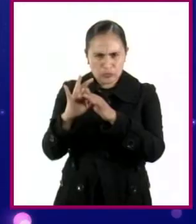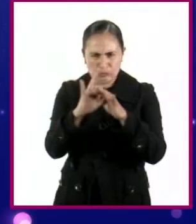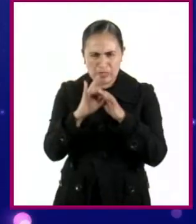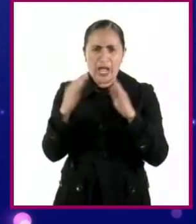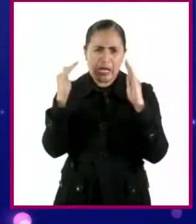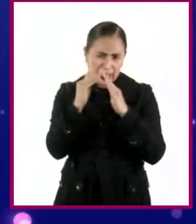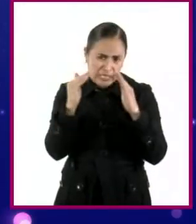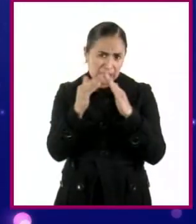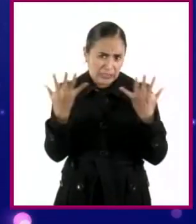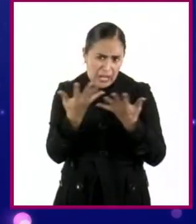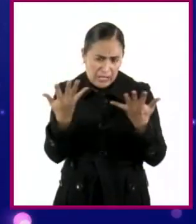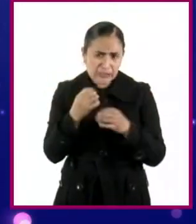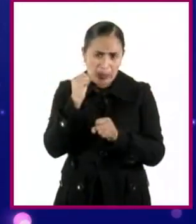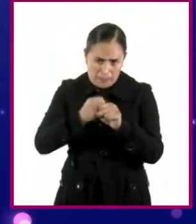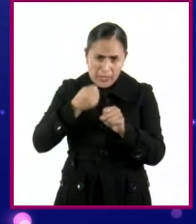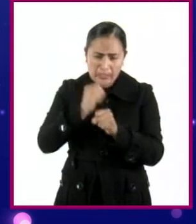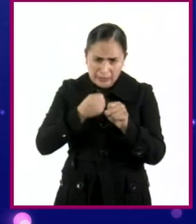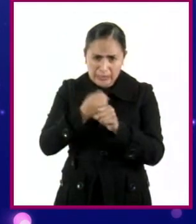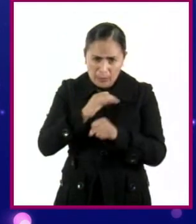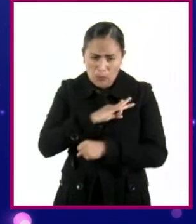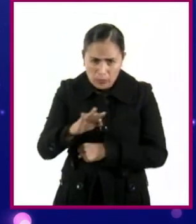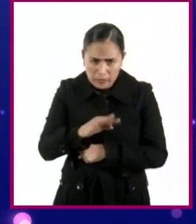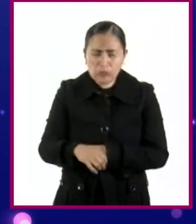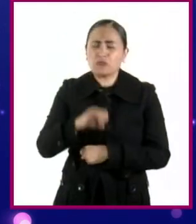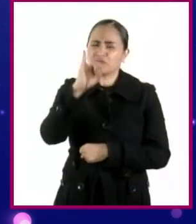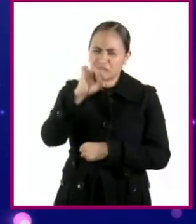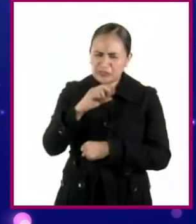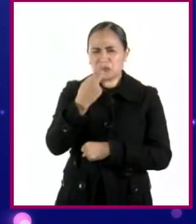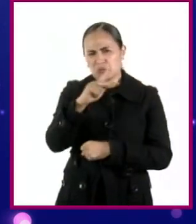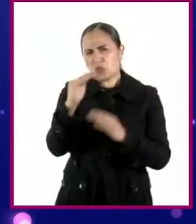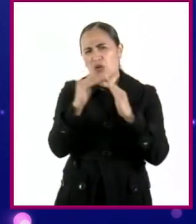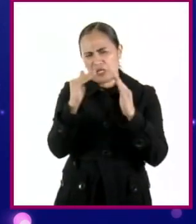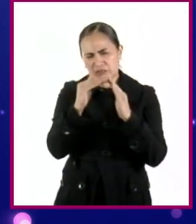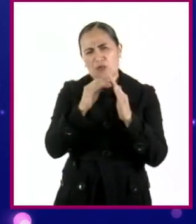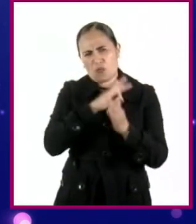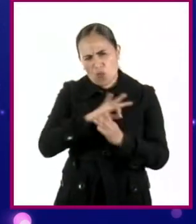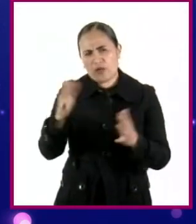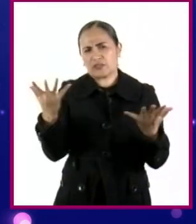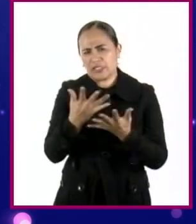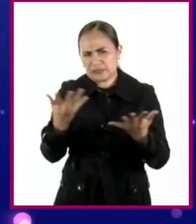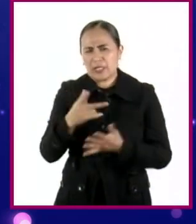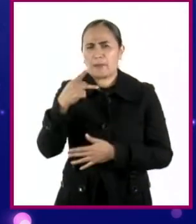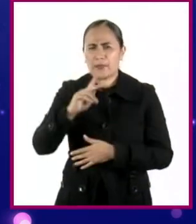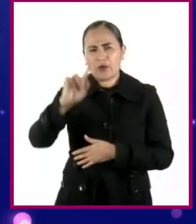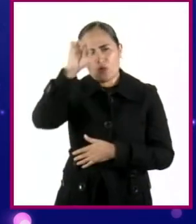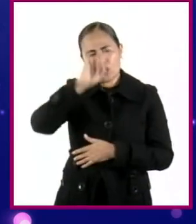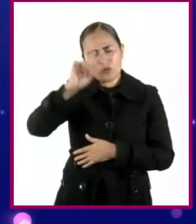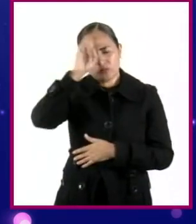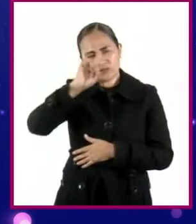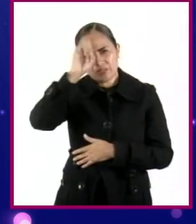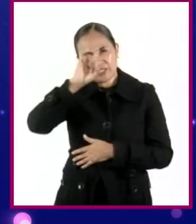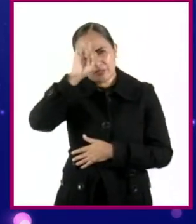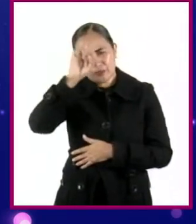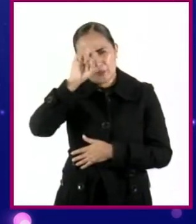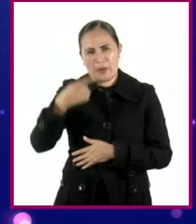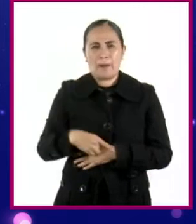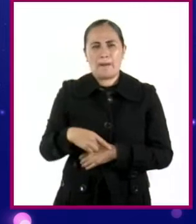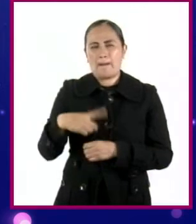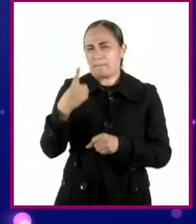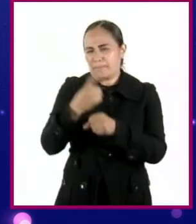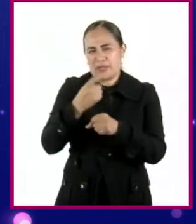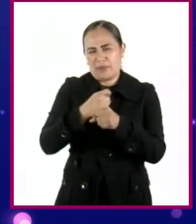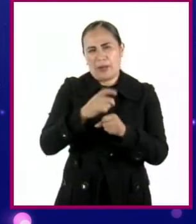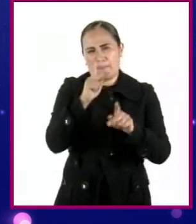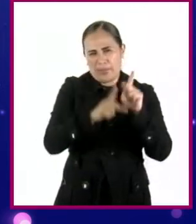particular? Hay ejercicios sencillos que puedes aplicar en casa. Sin embargo, es recomendable, sobre todo en las primeras